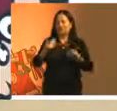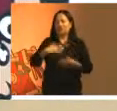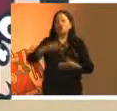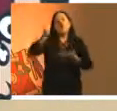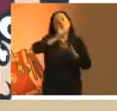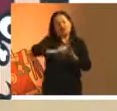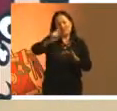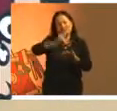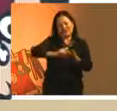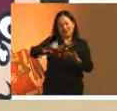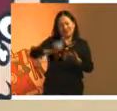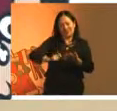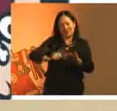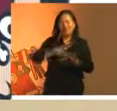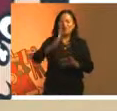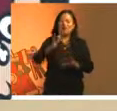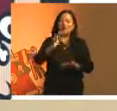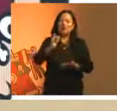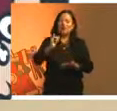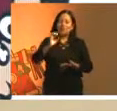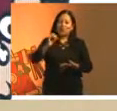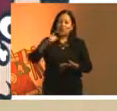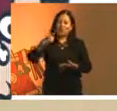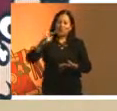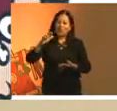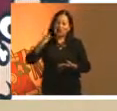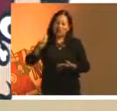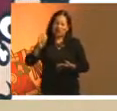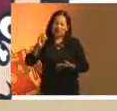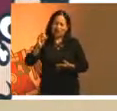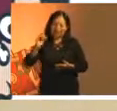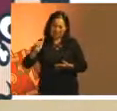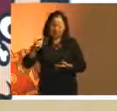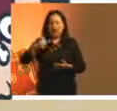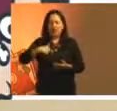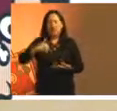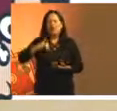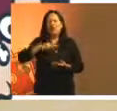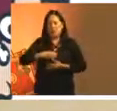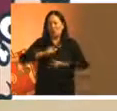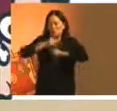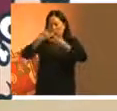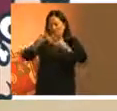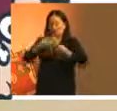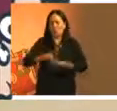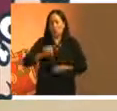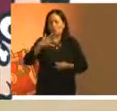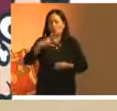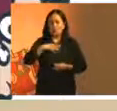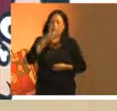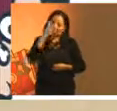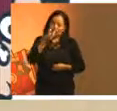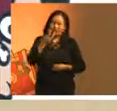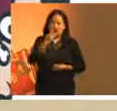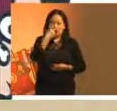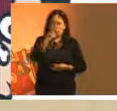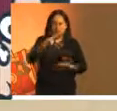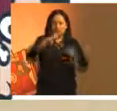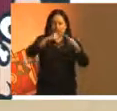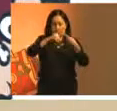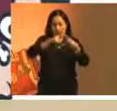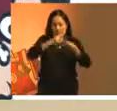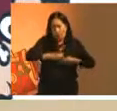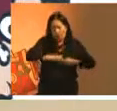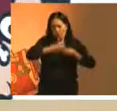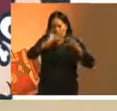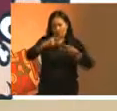una biografía que acompaña al poema que conforman este libro por lo tanto tiene dos géneros no es un poema y es